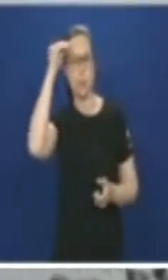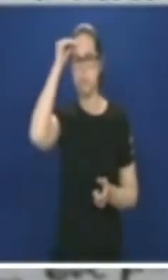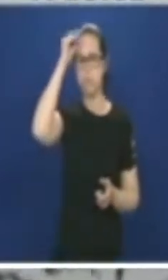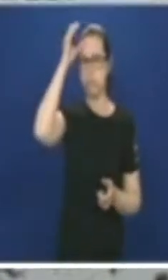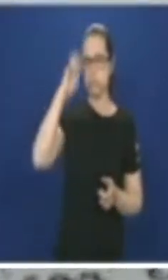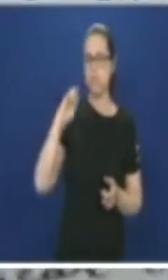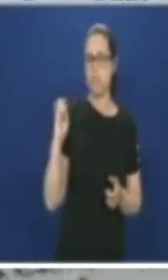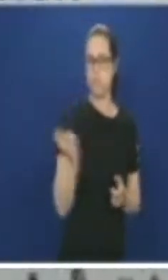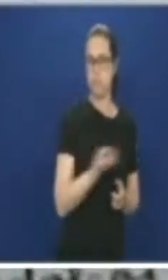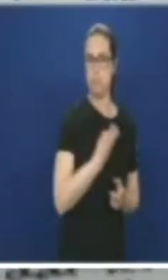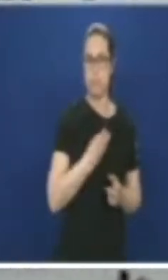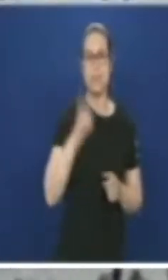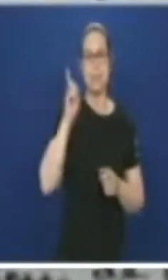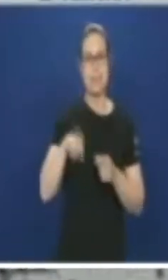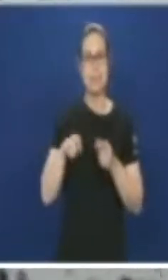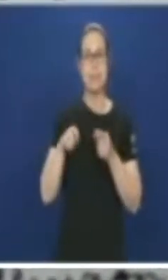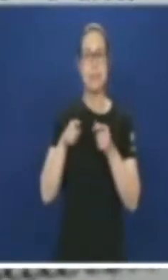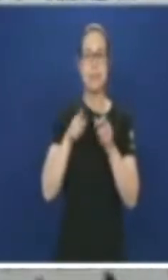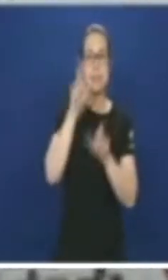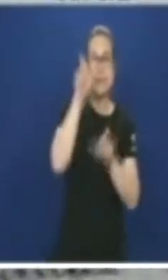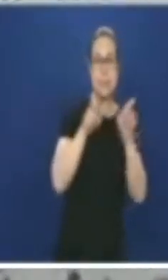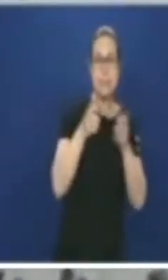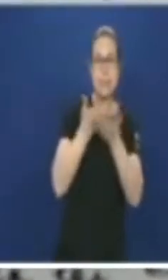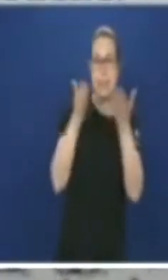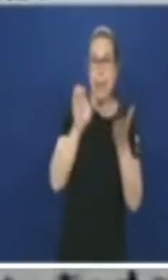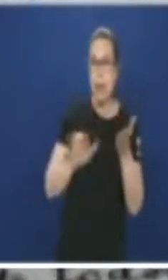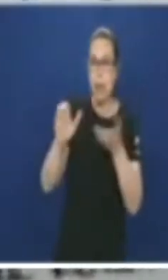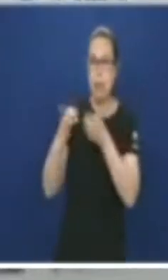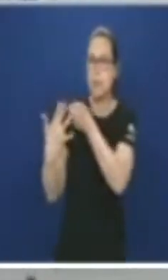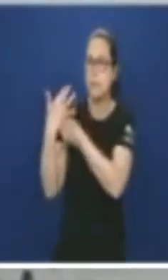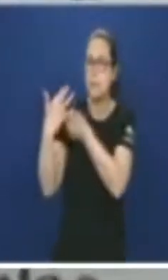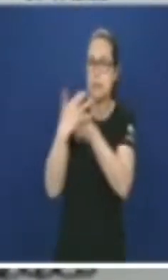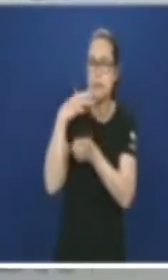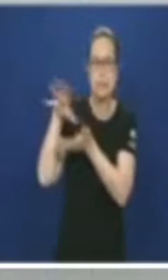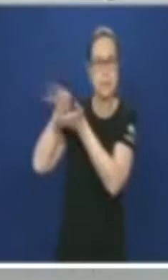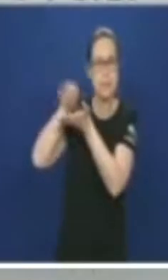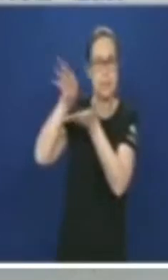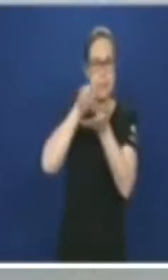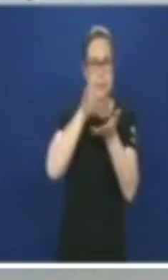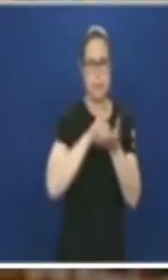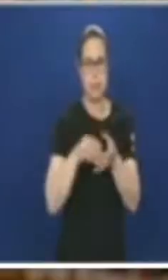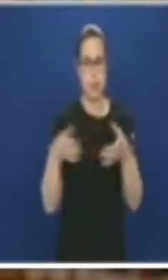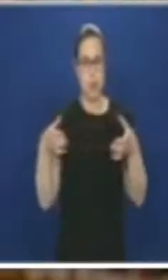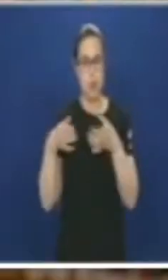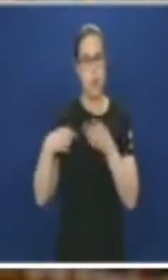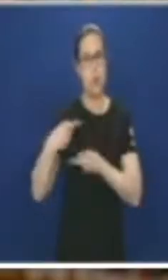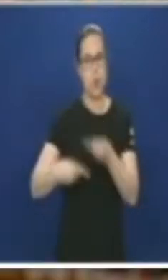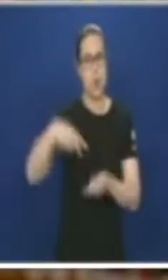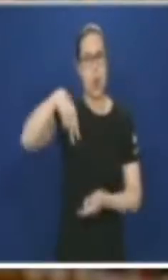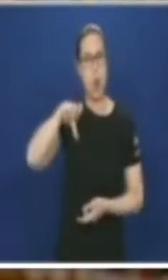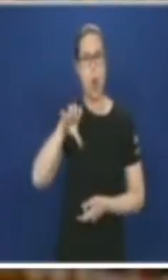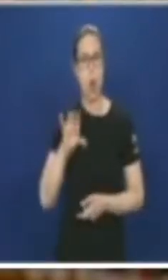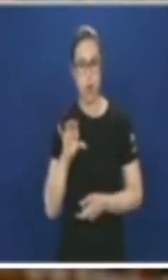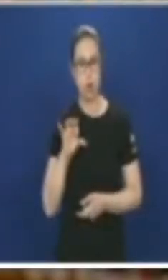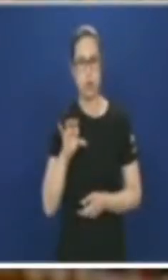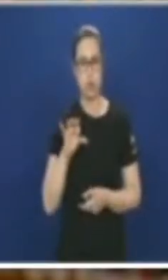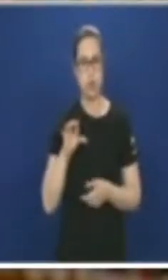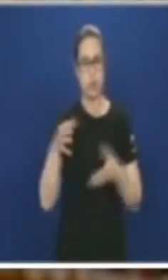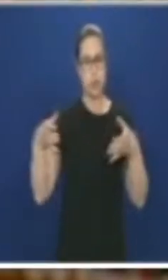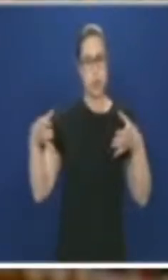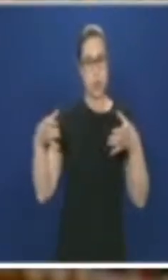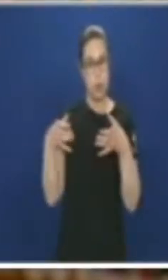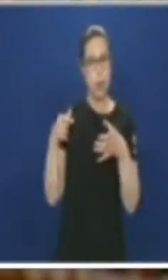coas correntes innovadoras que naquela época circulaban por Europa. Todo o grupo Nos, o Xeración Nos, supuxo